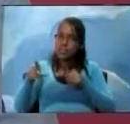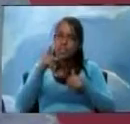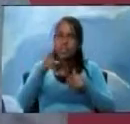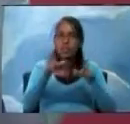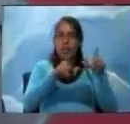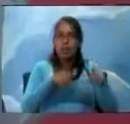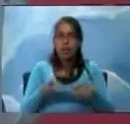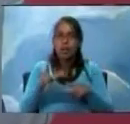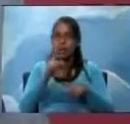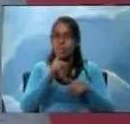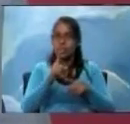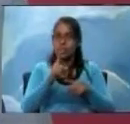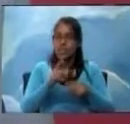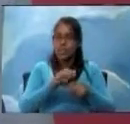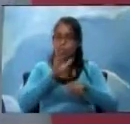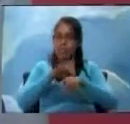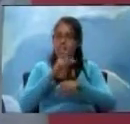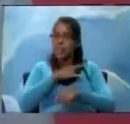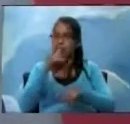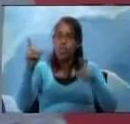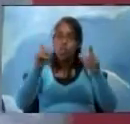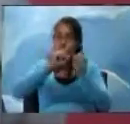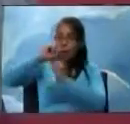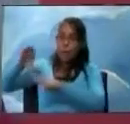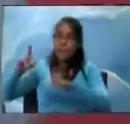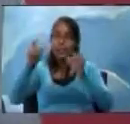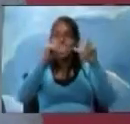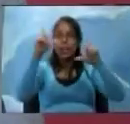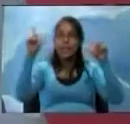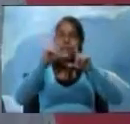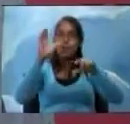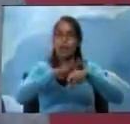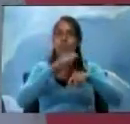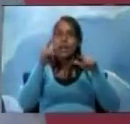este dial, no te despegues de la televisora,